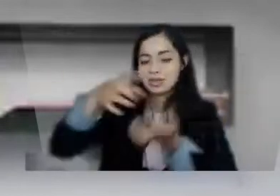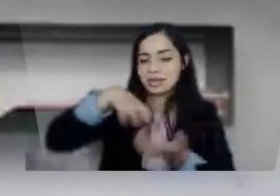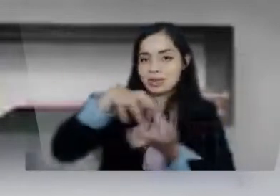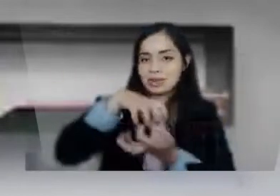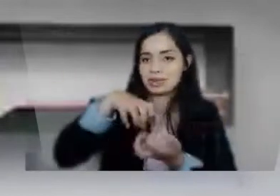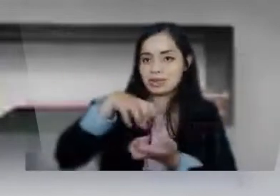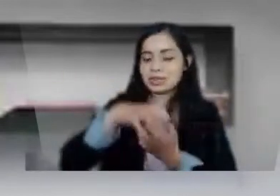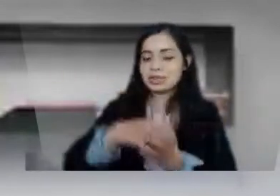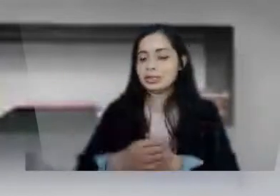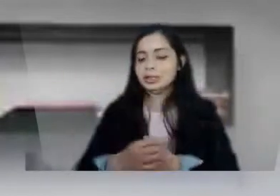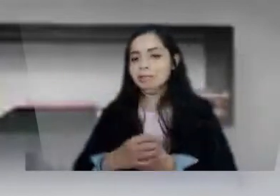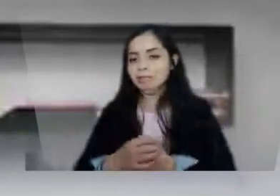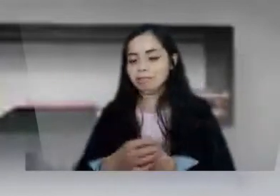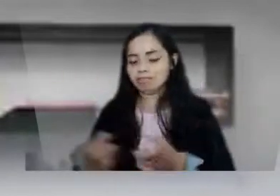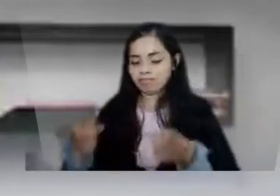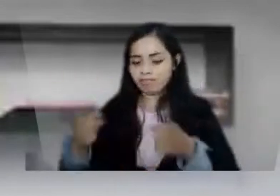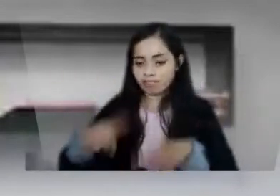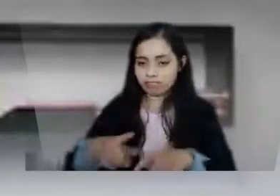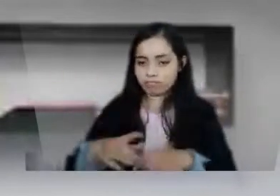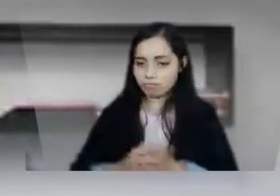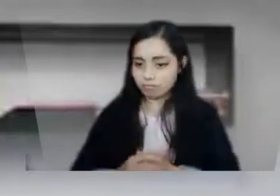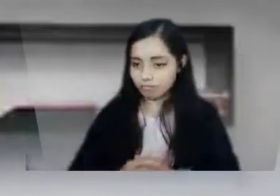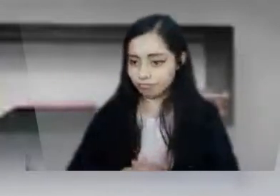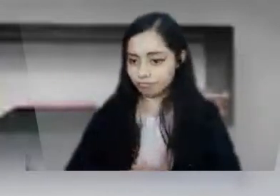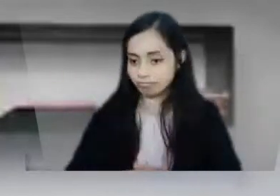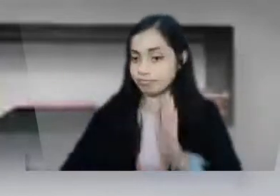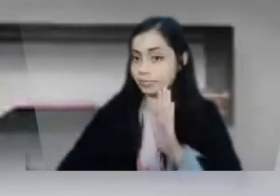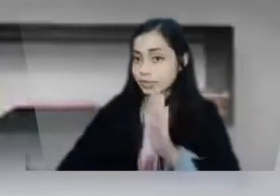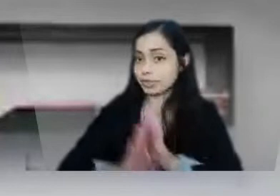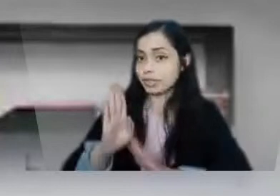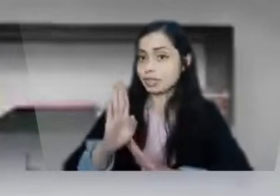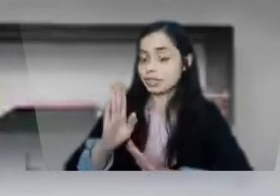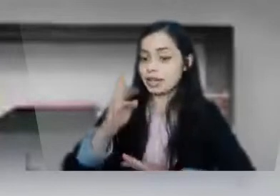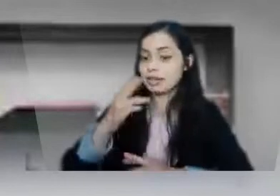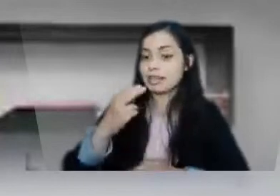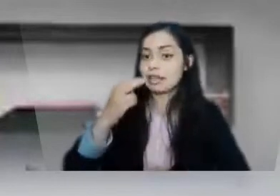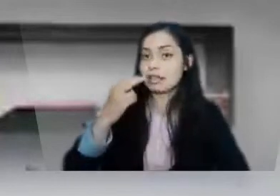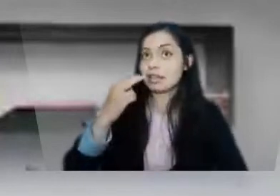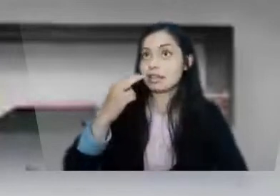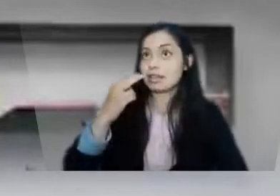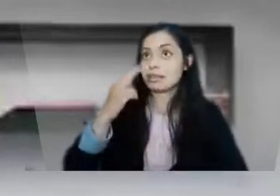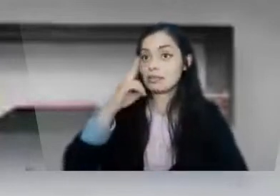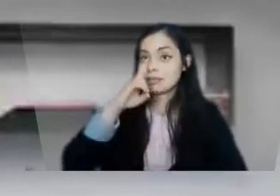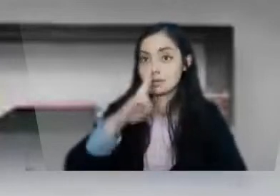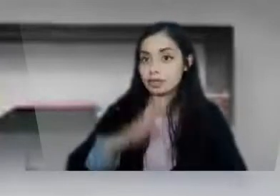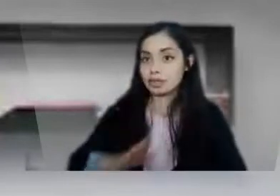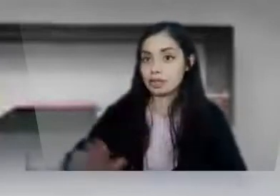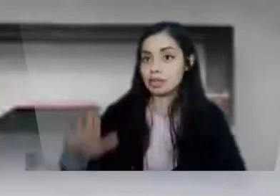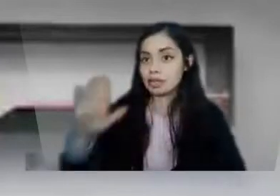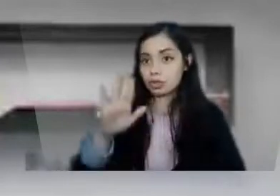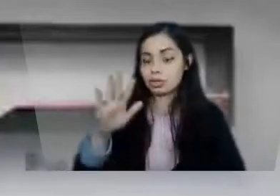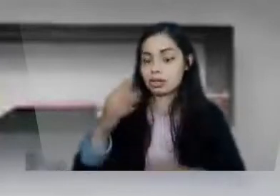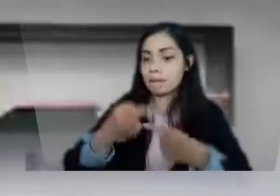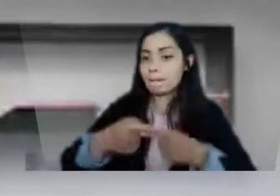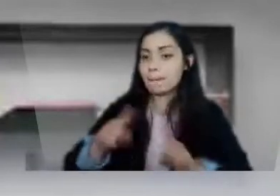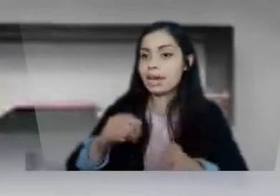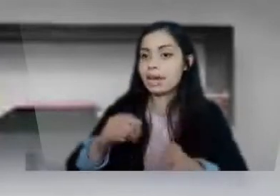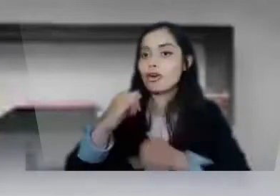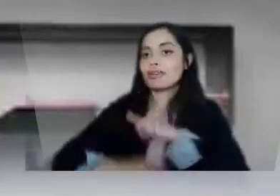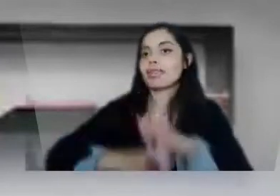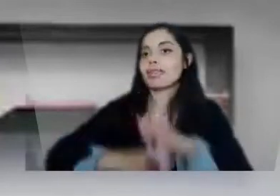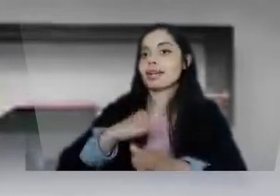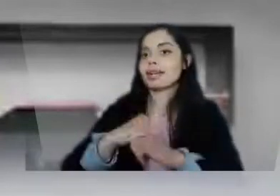también internacional, mientras obviamente se haga con todos los parámetros de sostenibilidad ambiental y equidad social que tanto